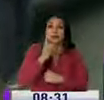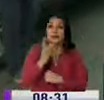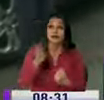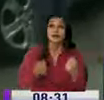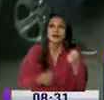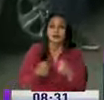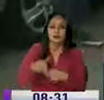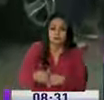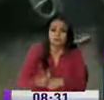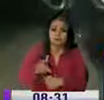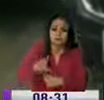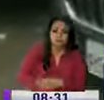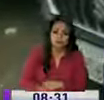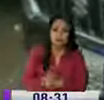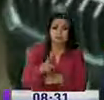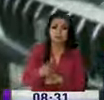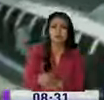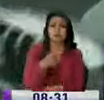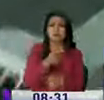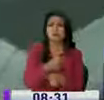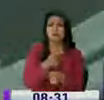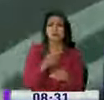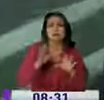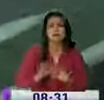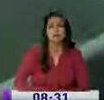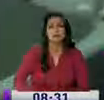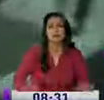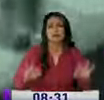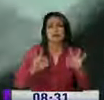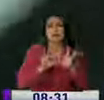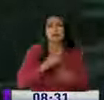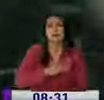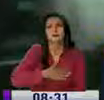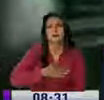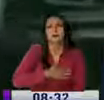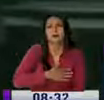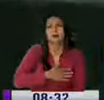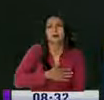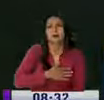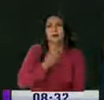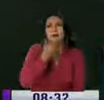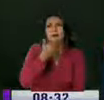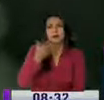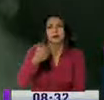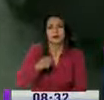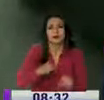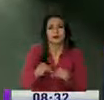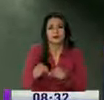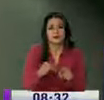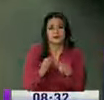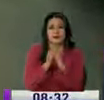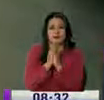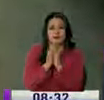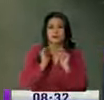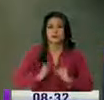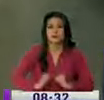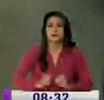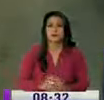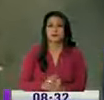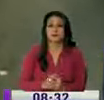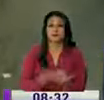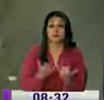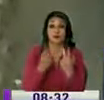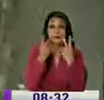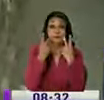de ahí la importancia y la necesidad de que por favor se generen mejores condiciones para este sitio. Ustedes han podido ver, vamos a